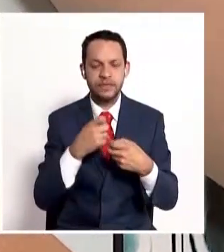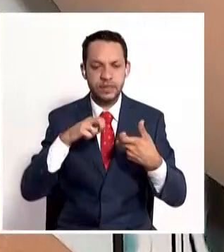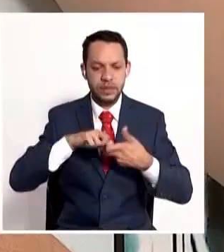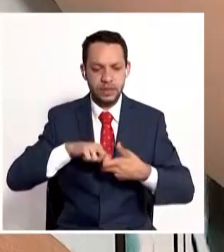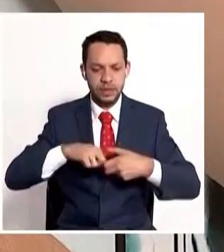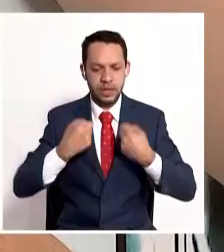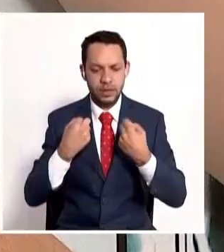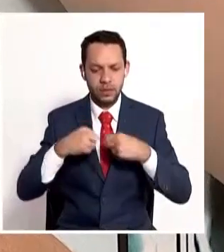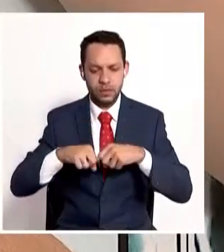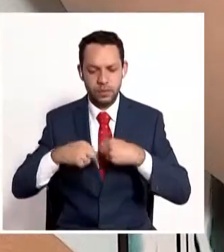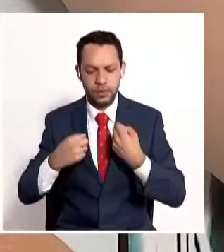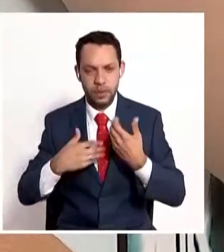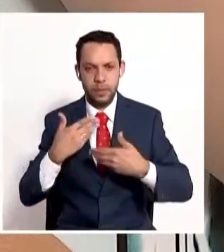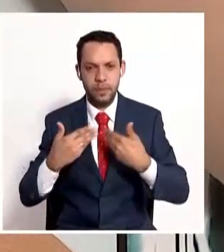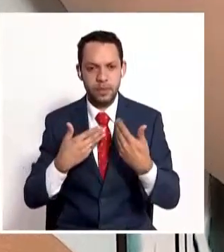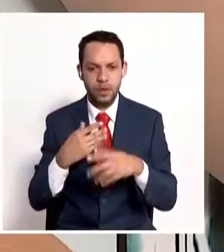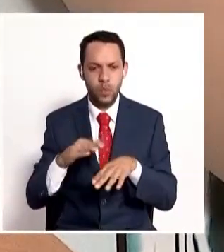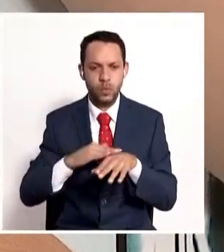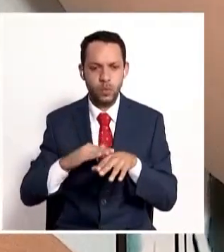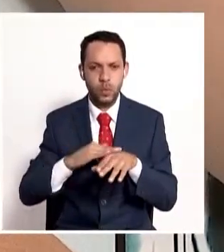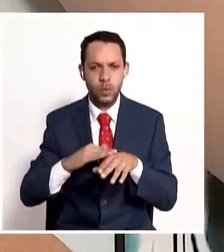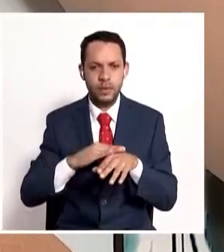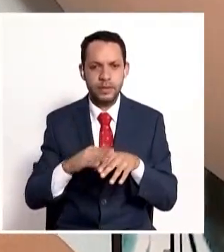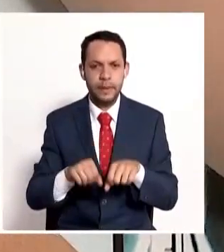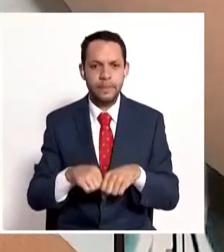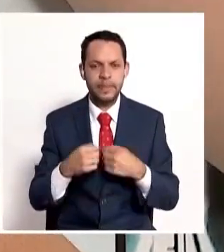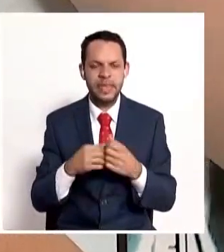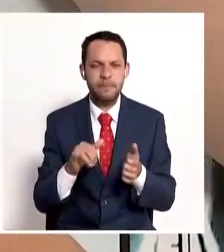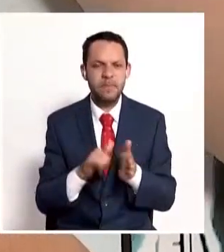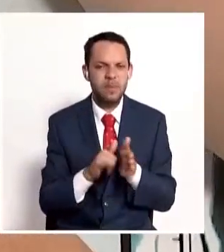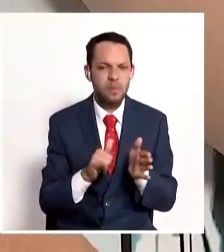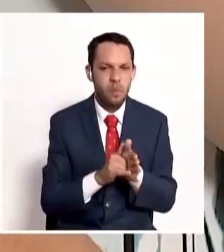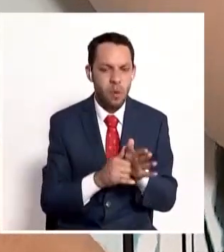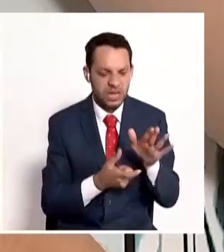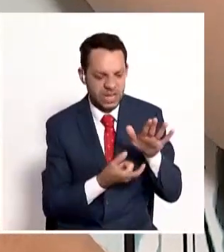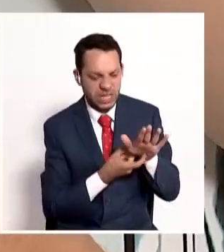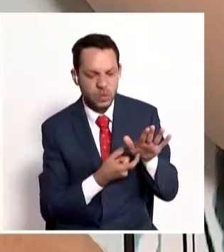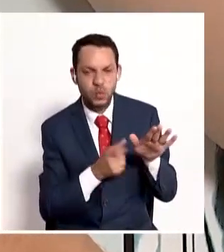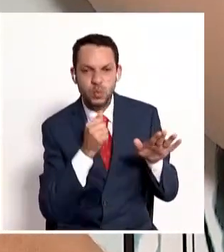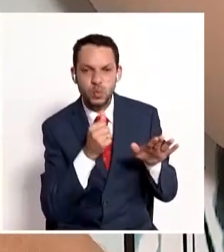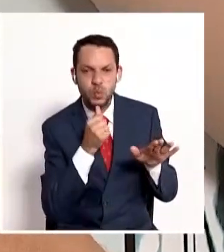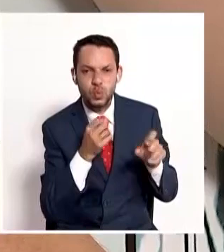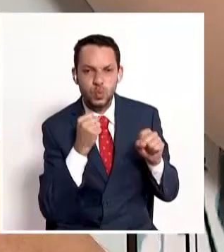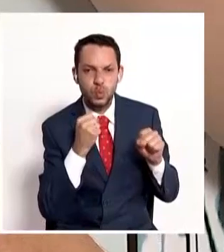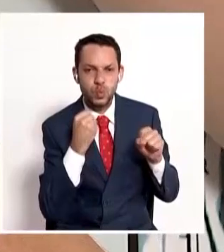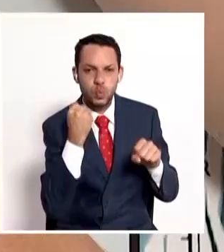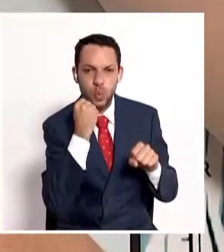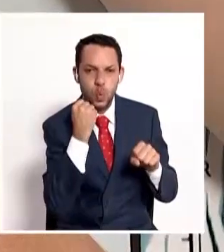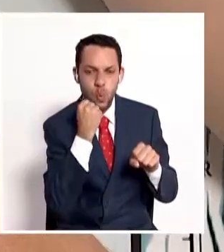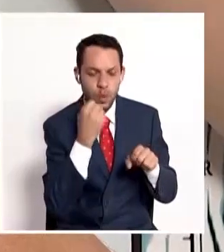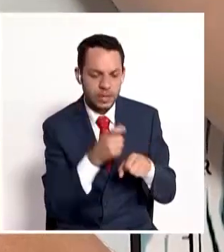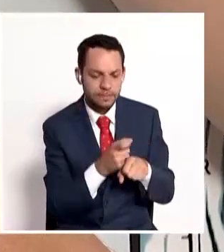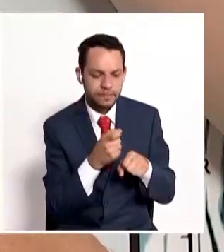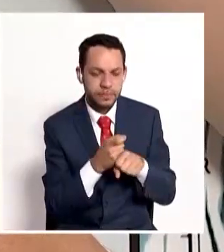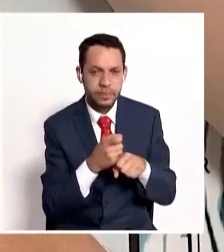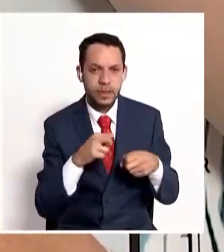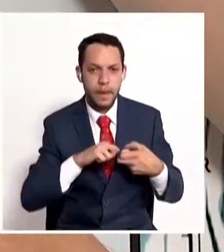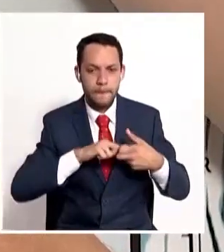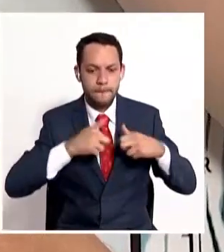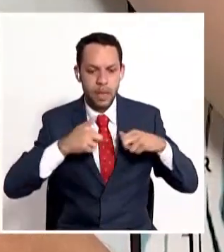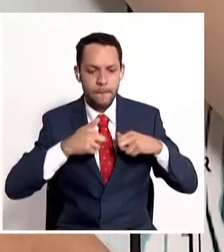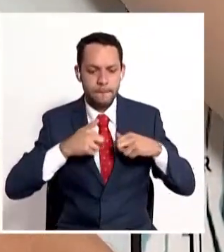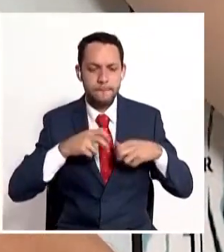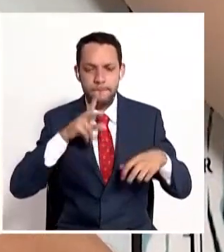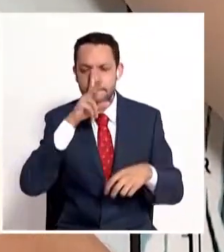comienza a ser una cicatrización es como si diera un callo y el callo sale y pincha el nervio y don dolor similar a una hernia